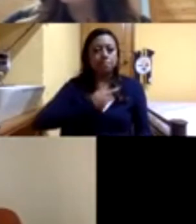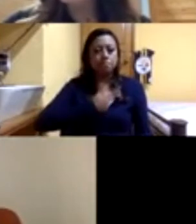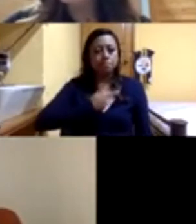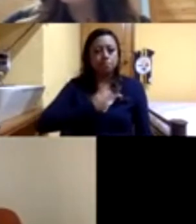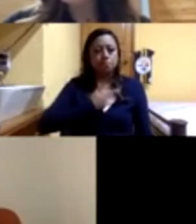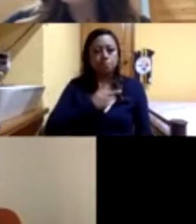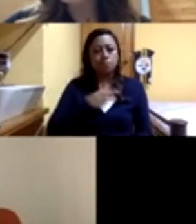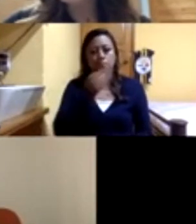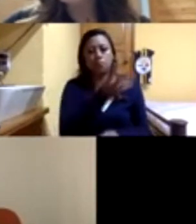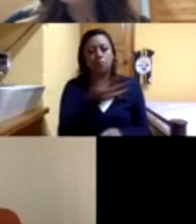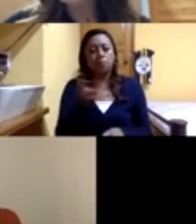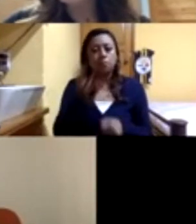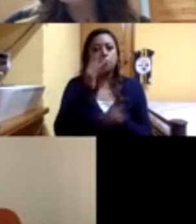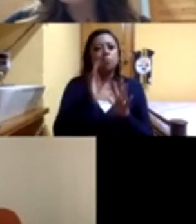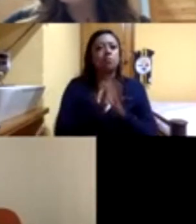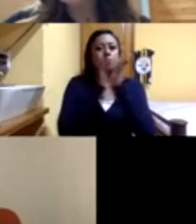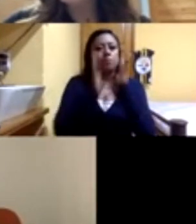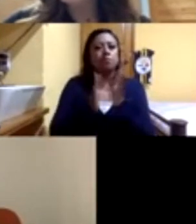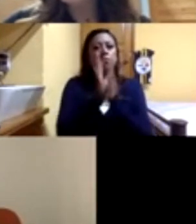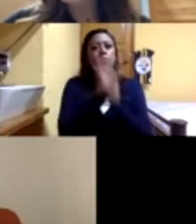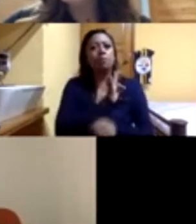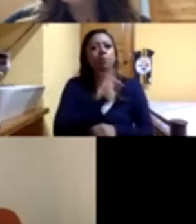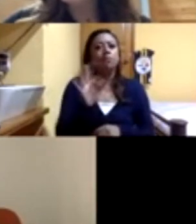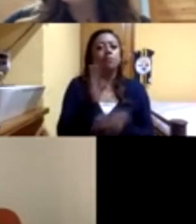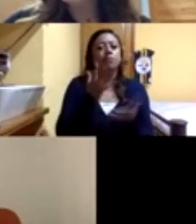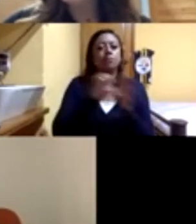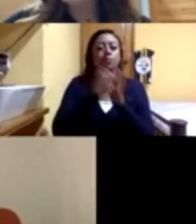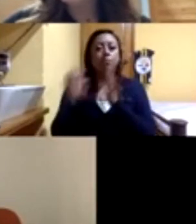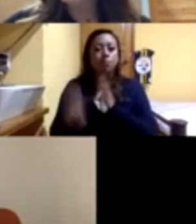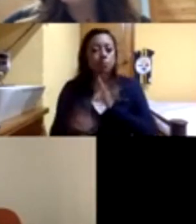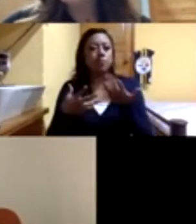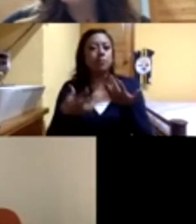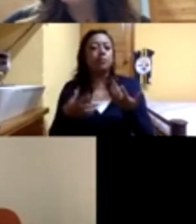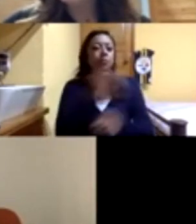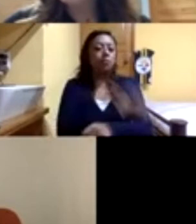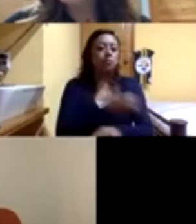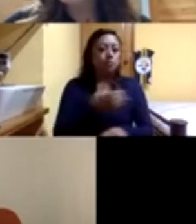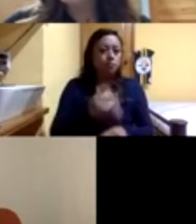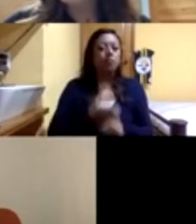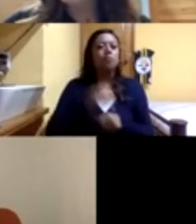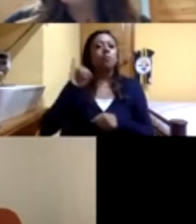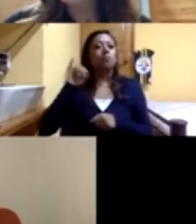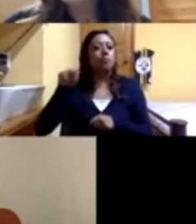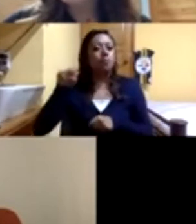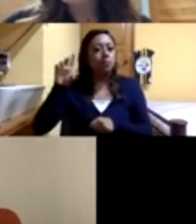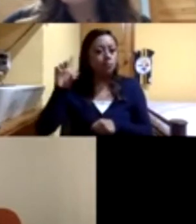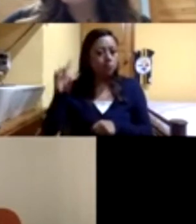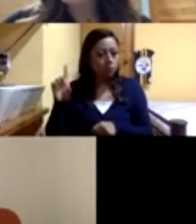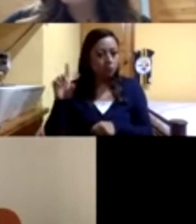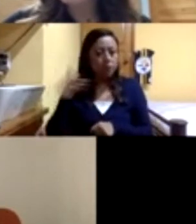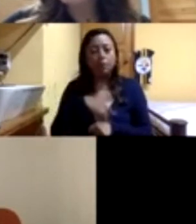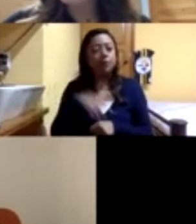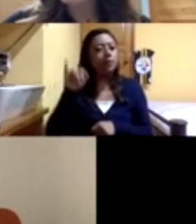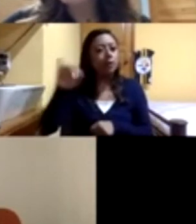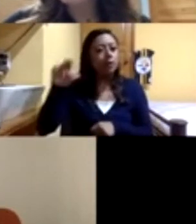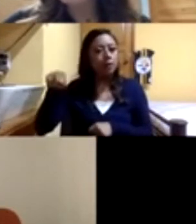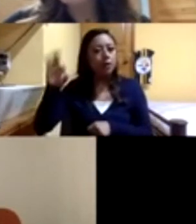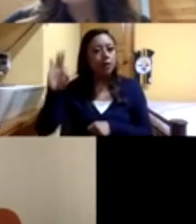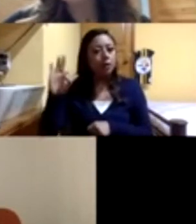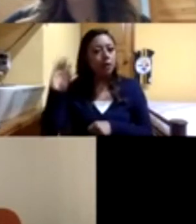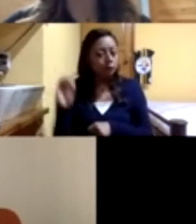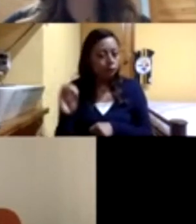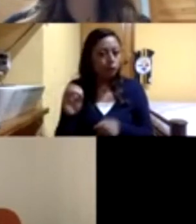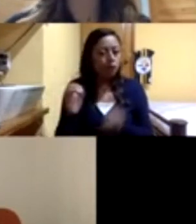las compañeras y compañeros de Controla tu Gobierno, de IMCO, por supuesto que también es un gusto que para el Congreso